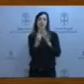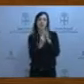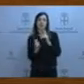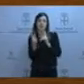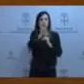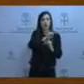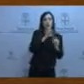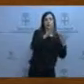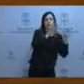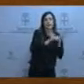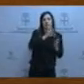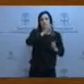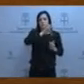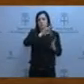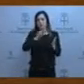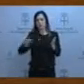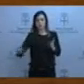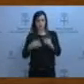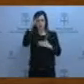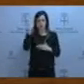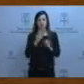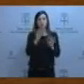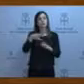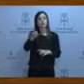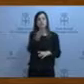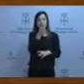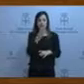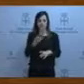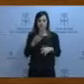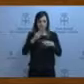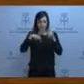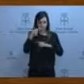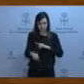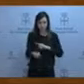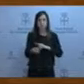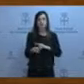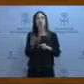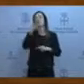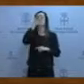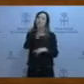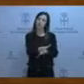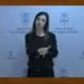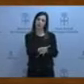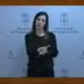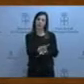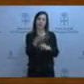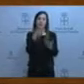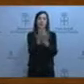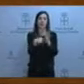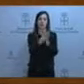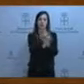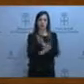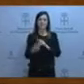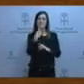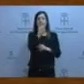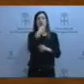dato erróneo. Sigamos. Datos laborales. Porque de inicio ustedes en la PNL hablan de jóvenes menores